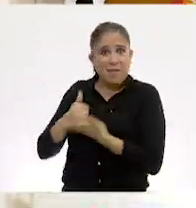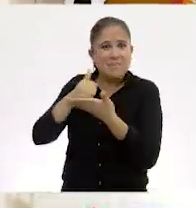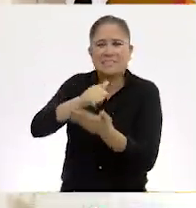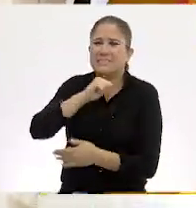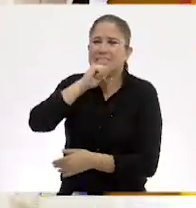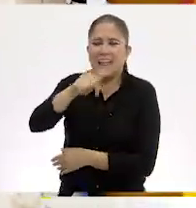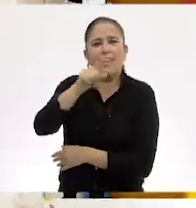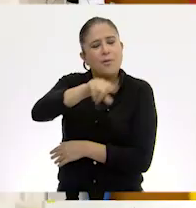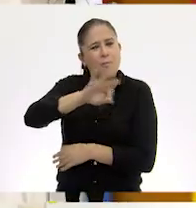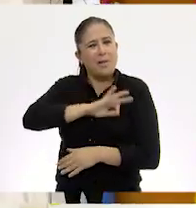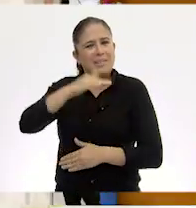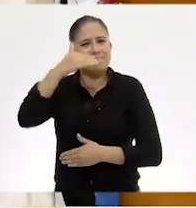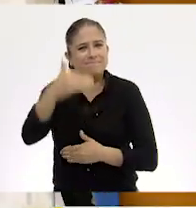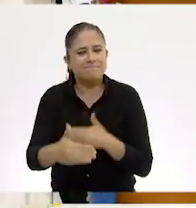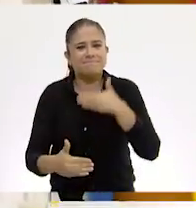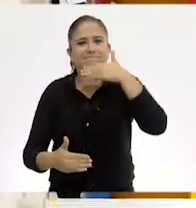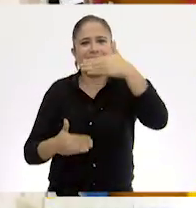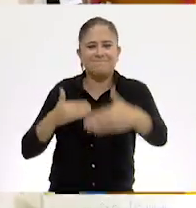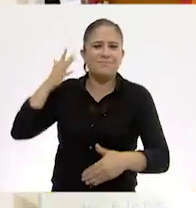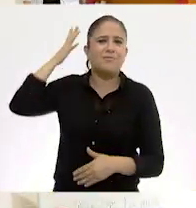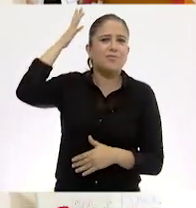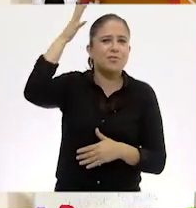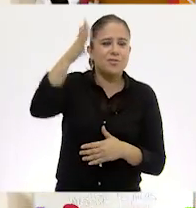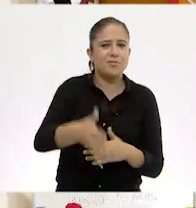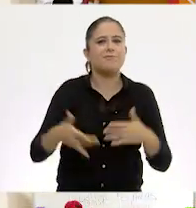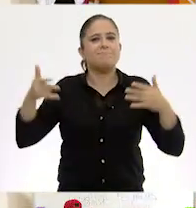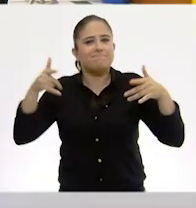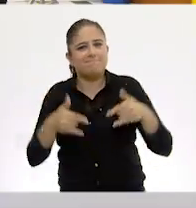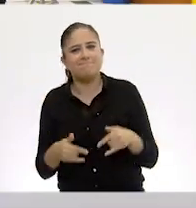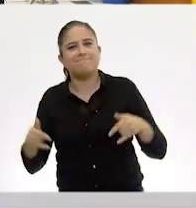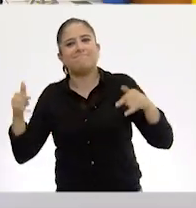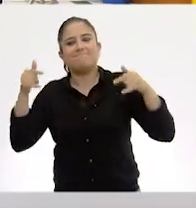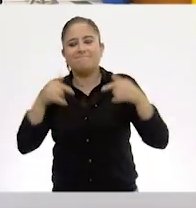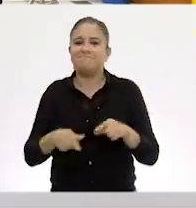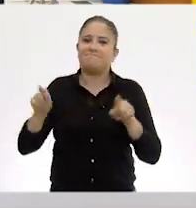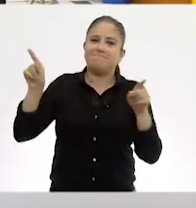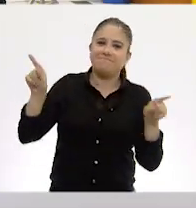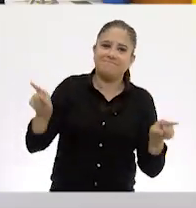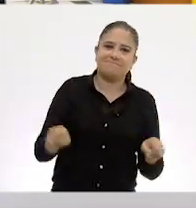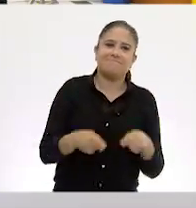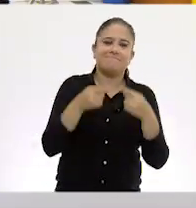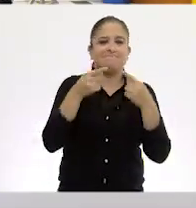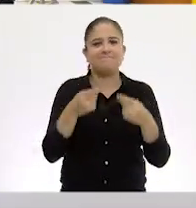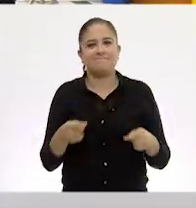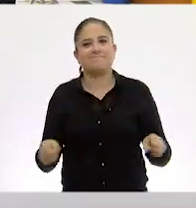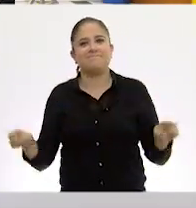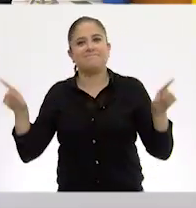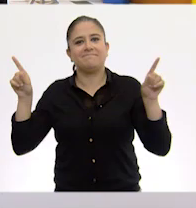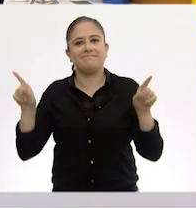si es que quieres progresar.